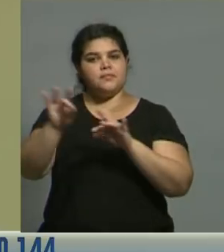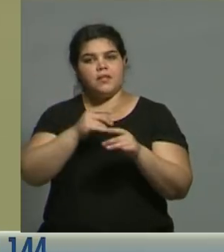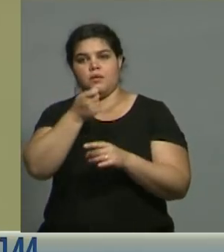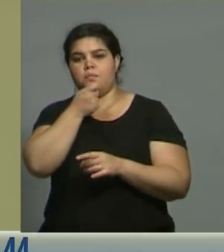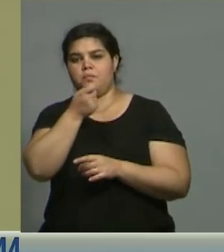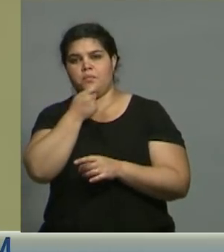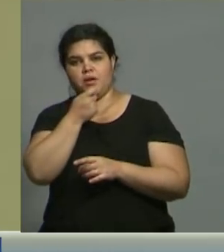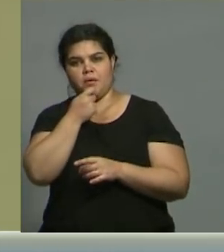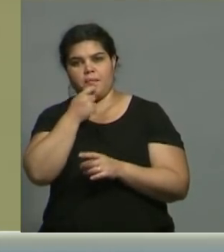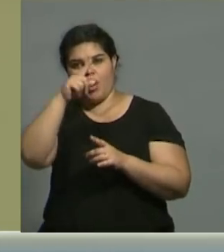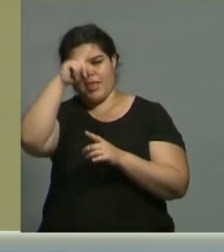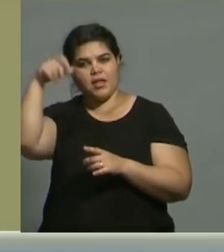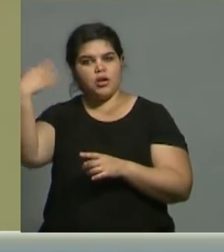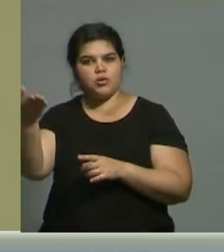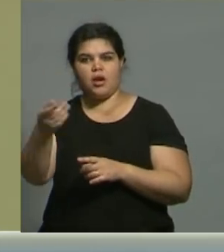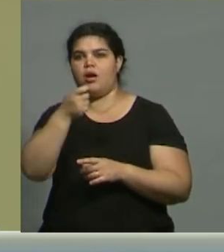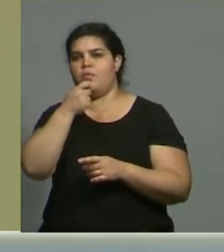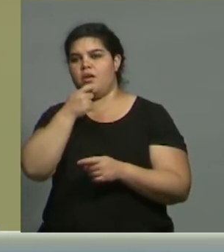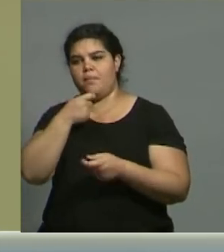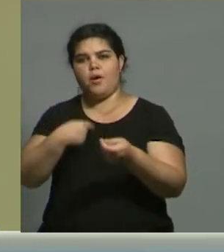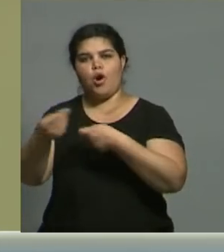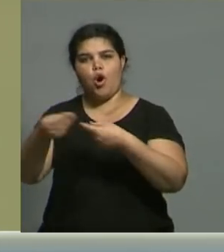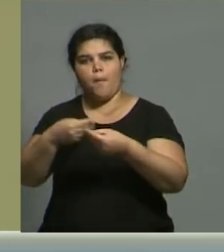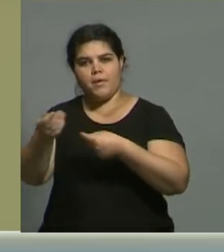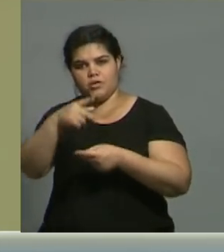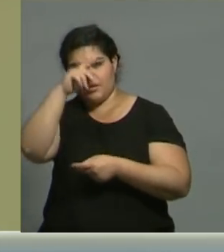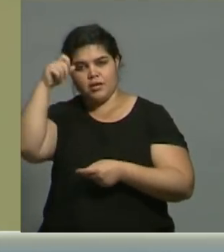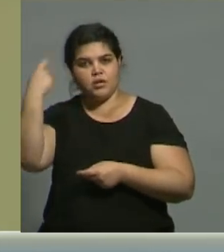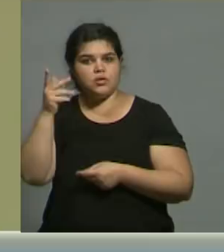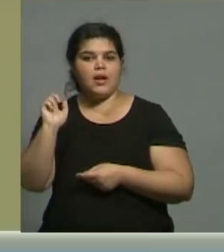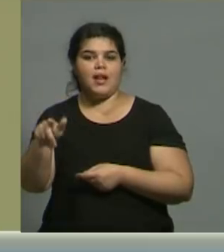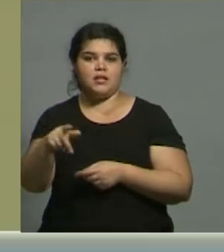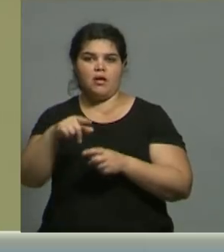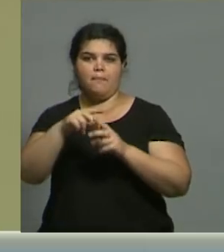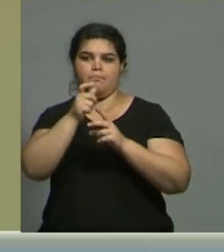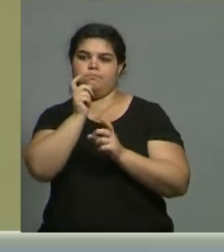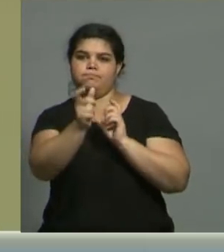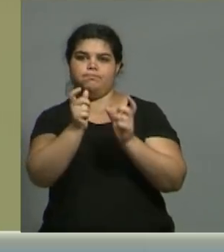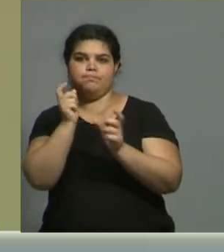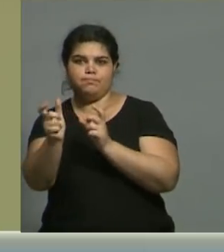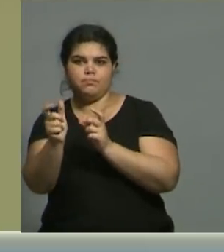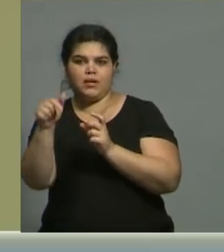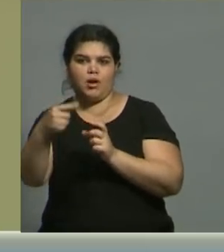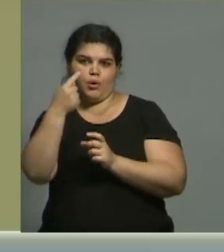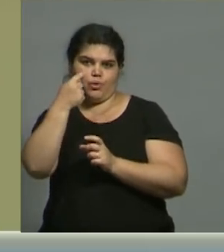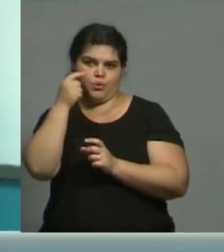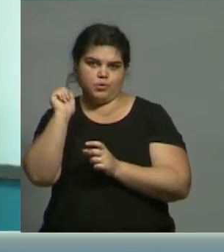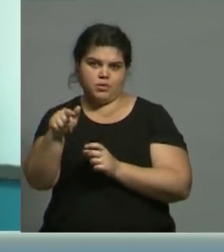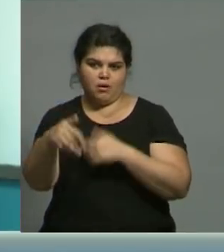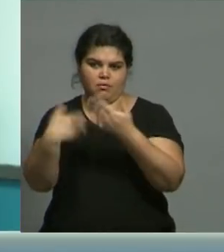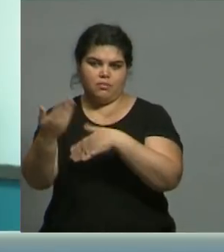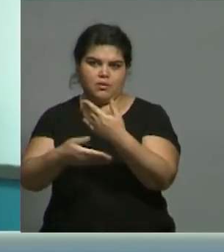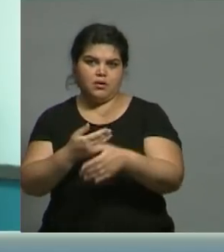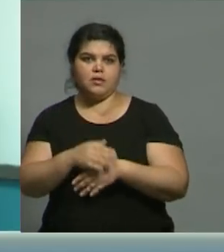ver con lo internacional, por ejemplo, comercio internacional, que es algo que se empezó a escuchar mucho también en estos últimos años. Sí,